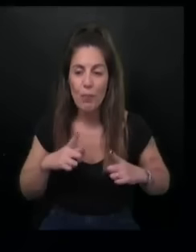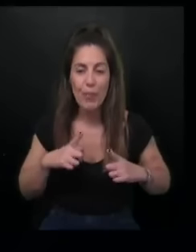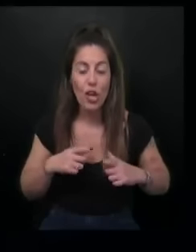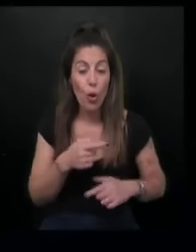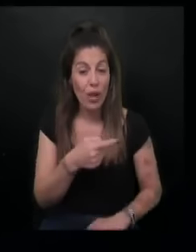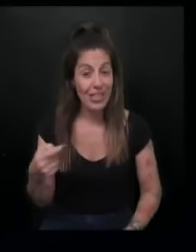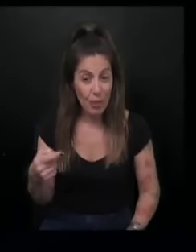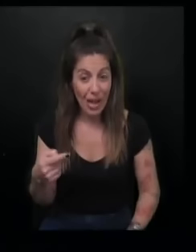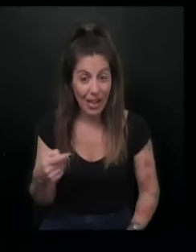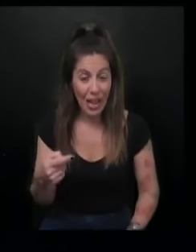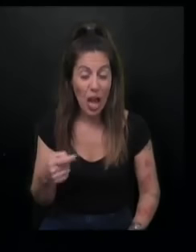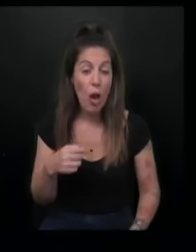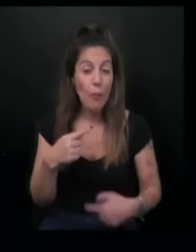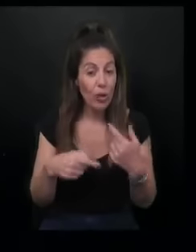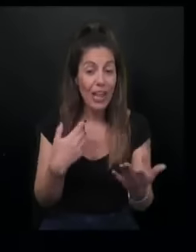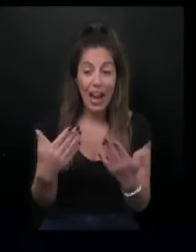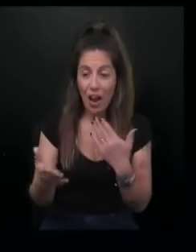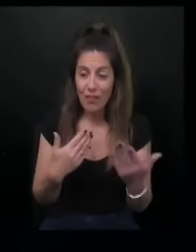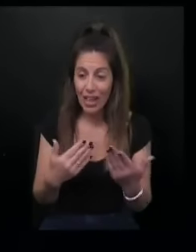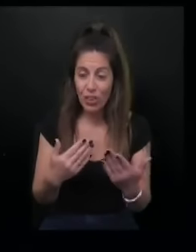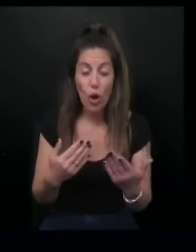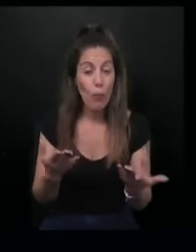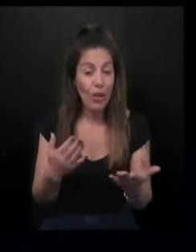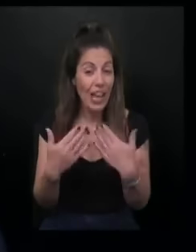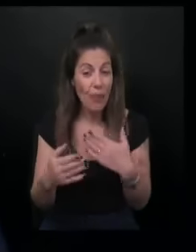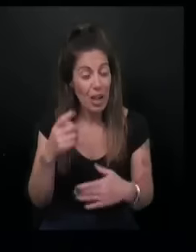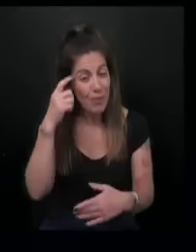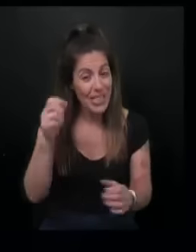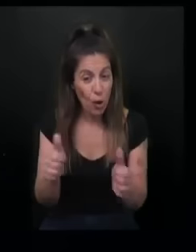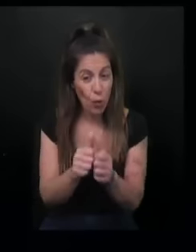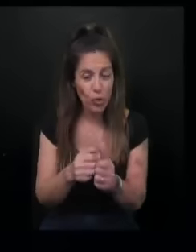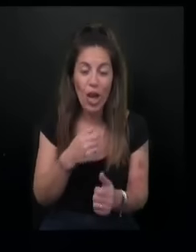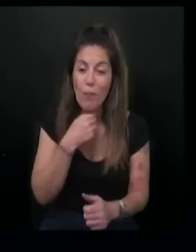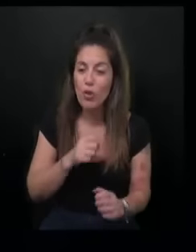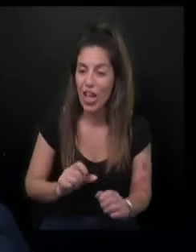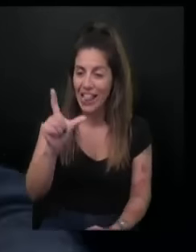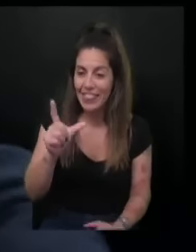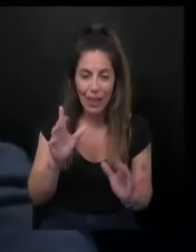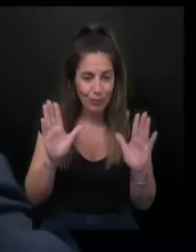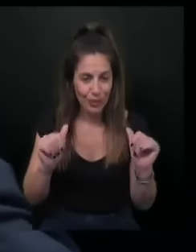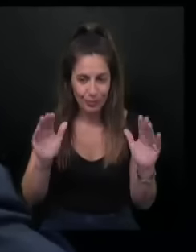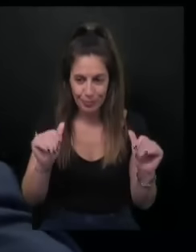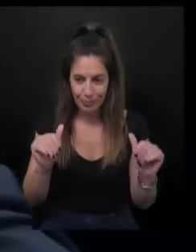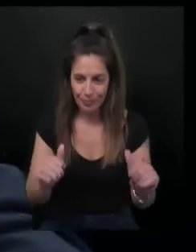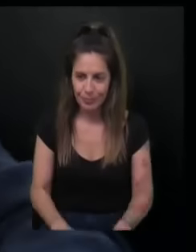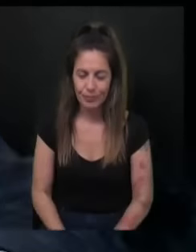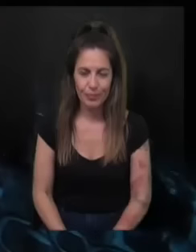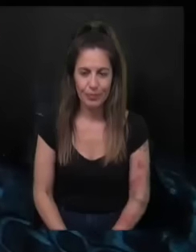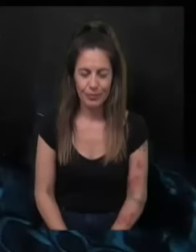semana nada más para seguir conversando porque conversar es juntos tiempo sal hasta la próxima